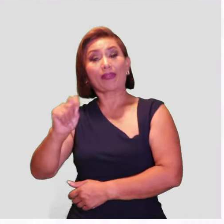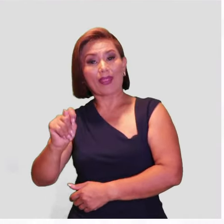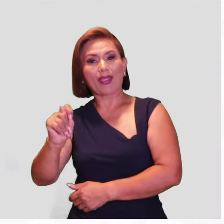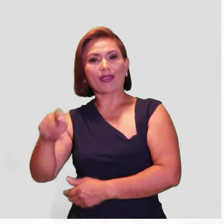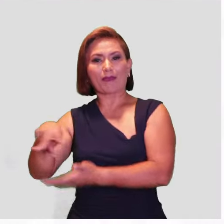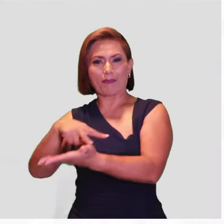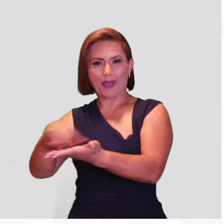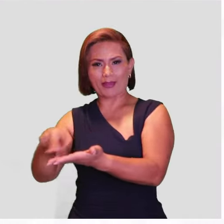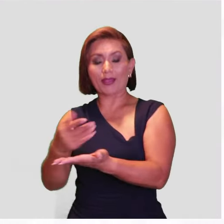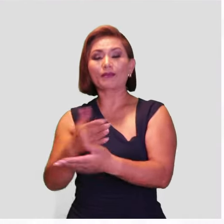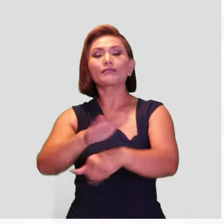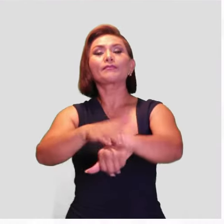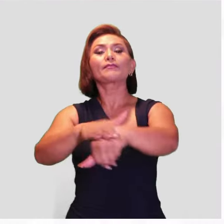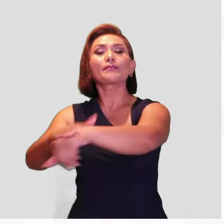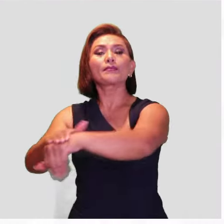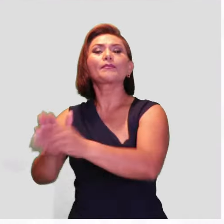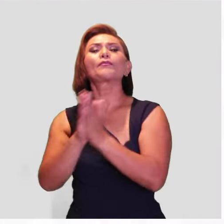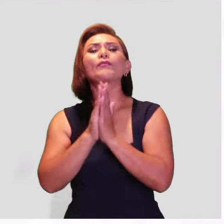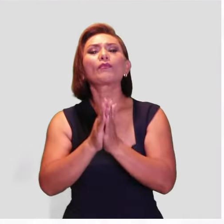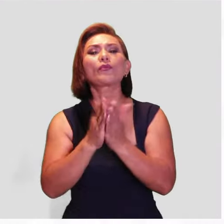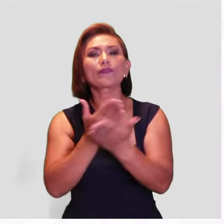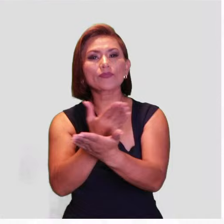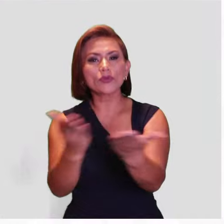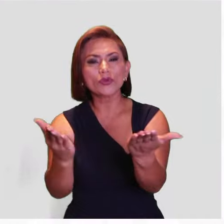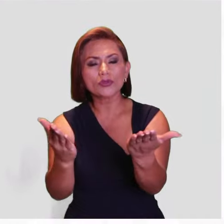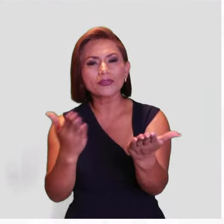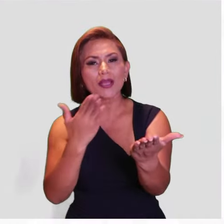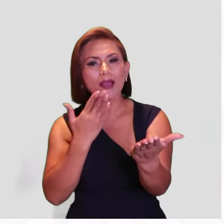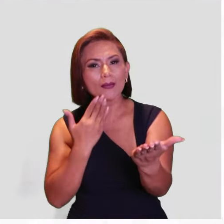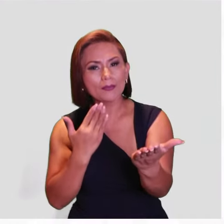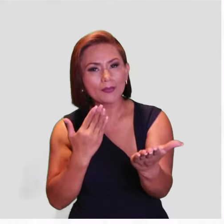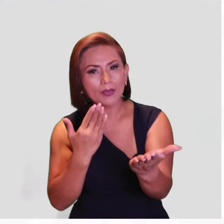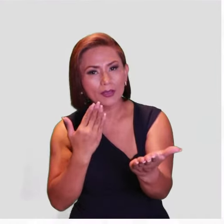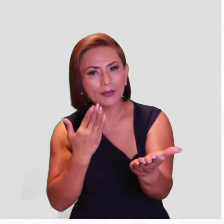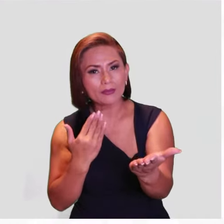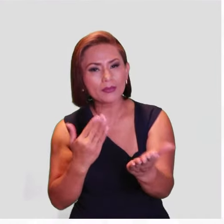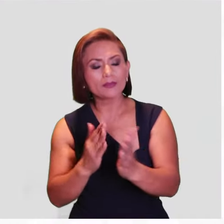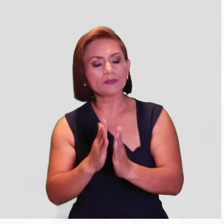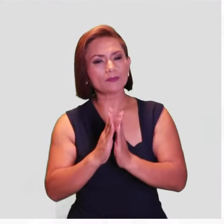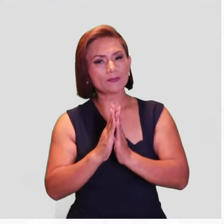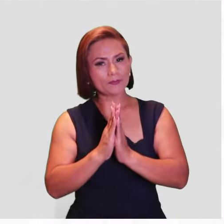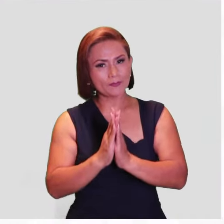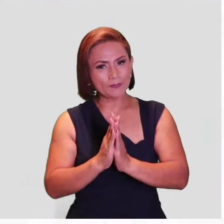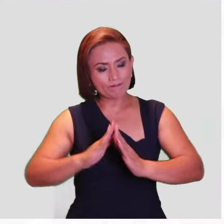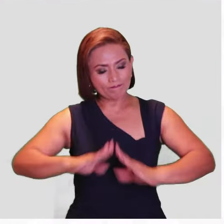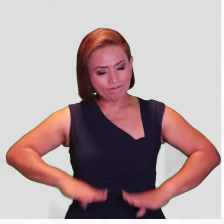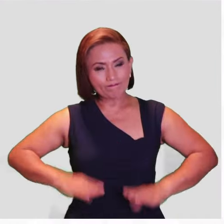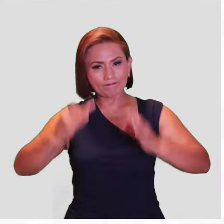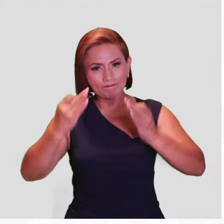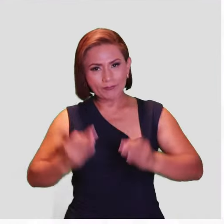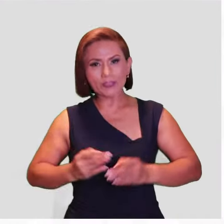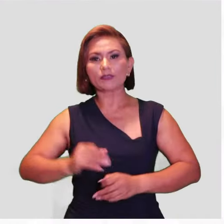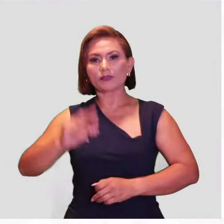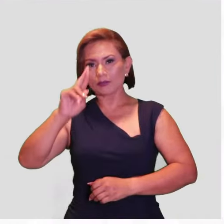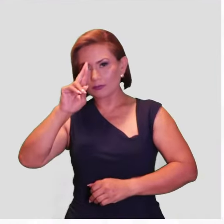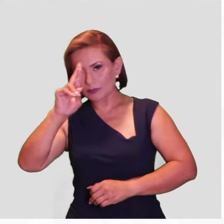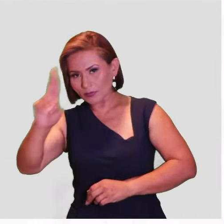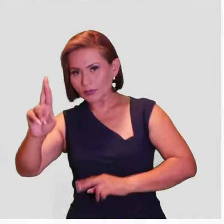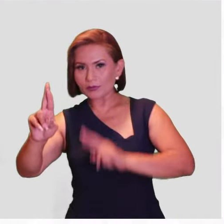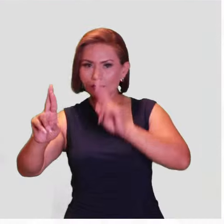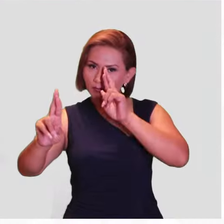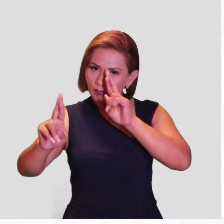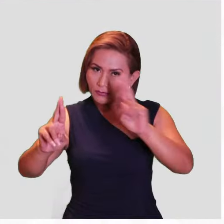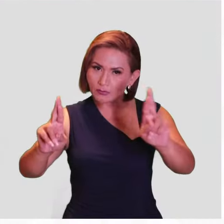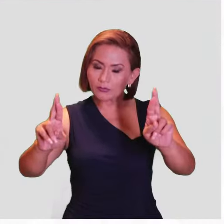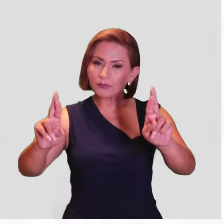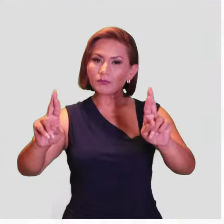las candidaturas a manejarse con la cordialidad y el respeto necesario para que este diálogo transcurra dentro de